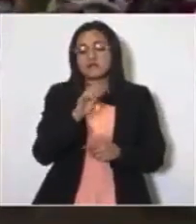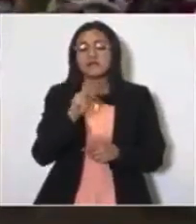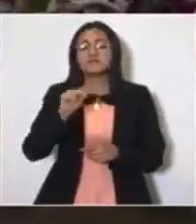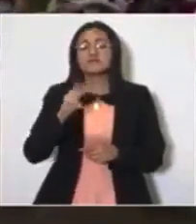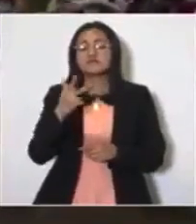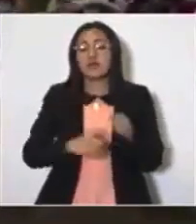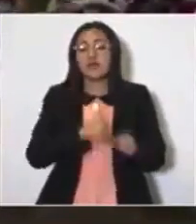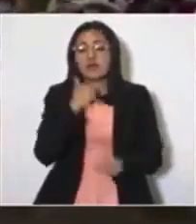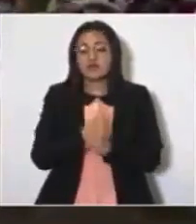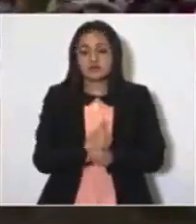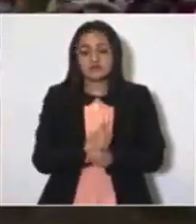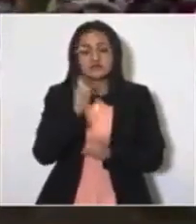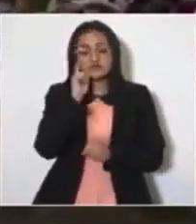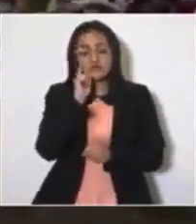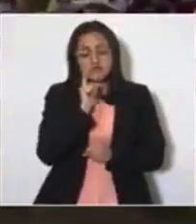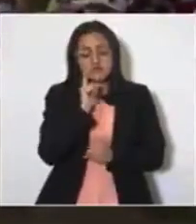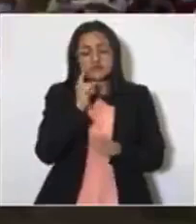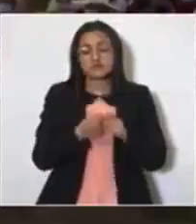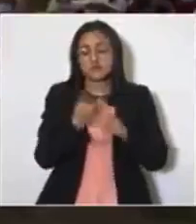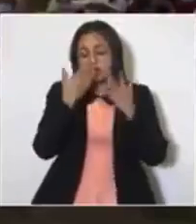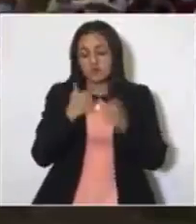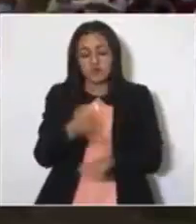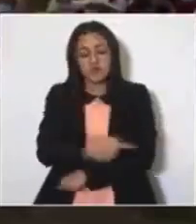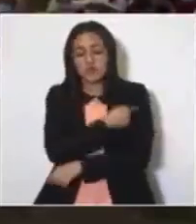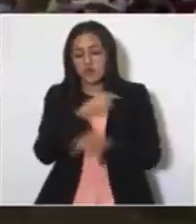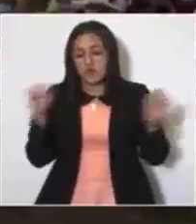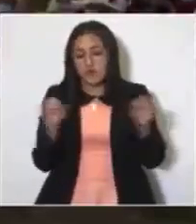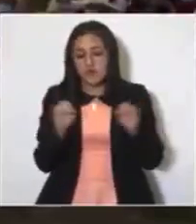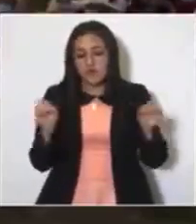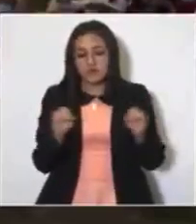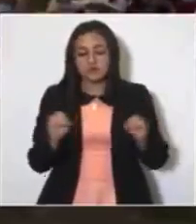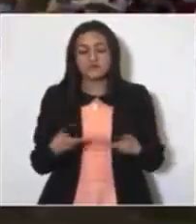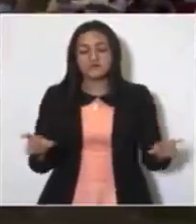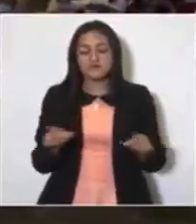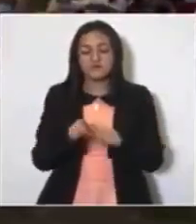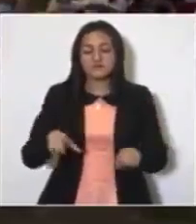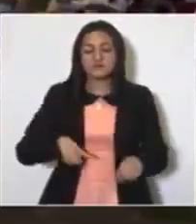88 años de edad que no tenía vacunas. Es cuanto, gobernador.